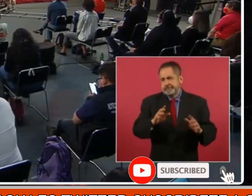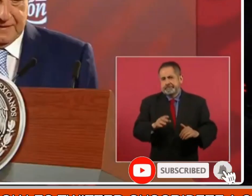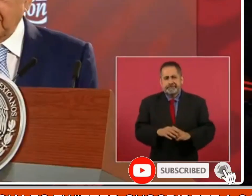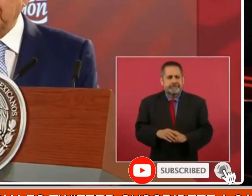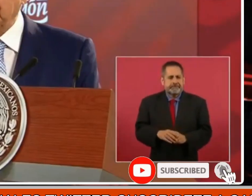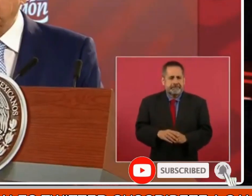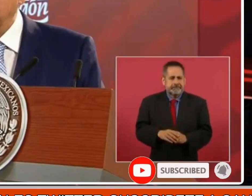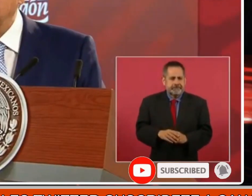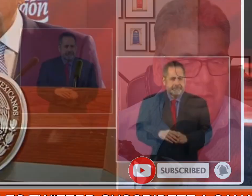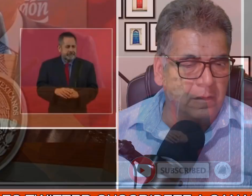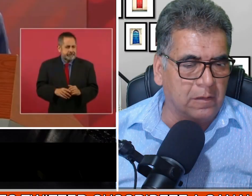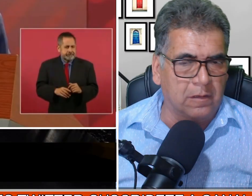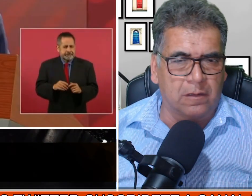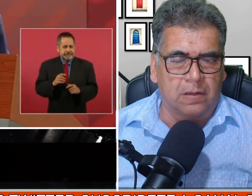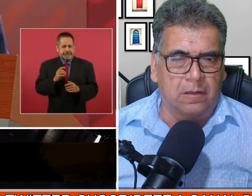a la primera.